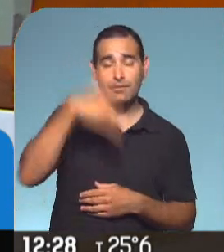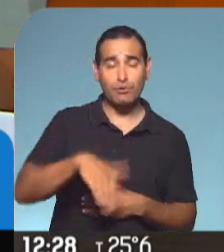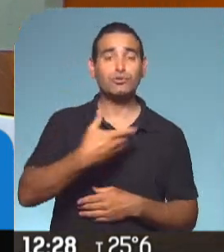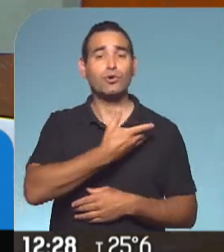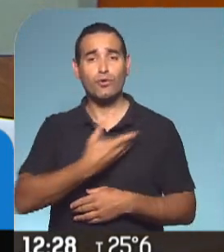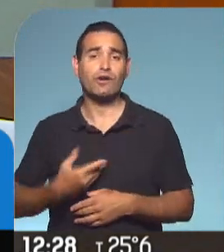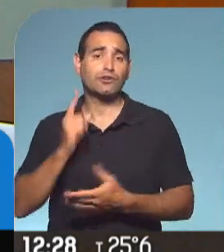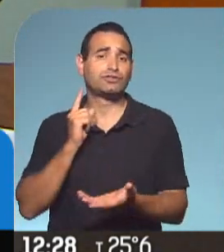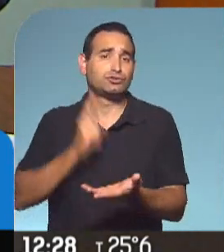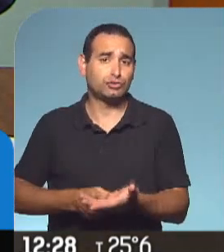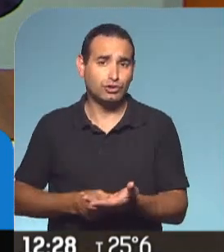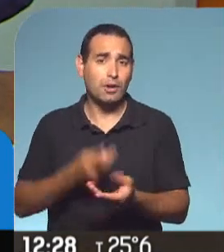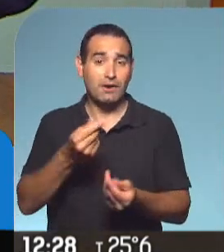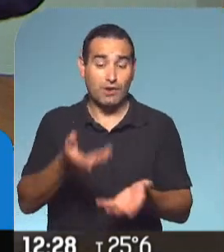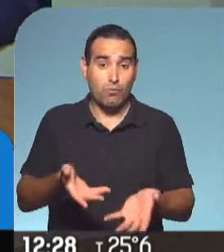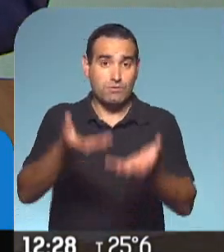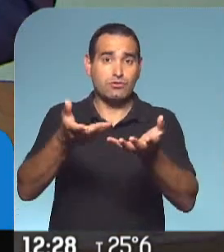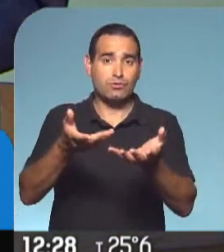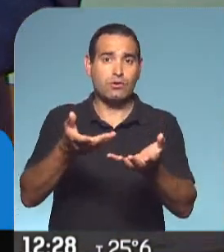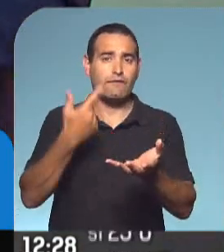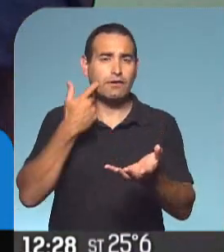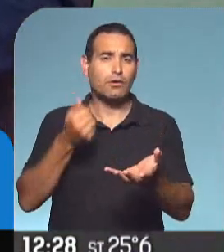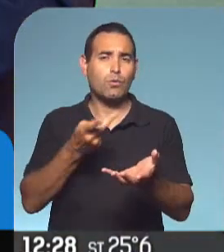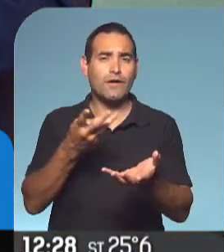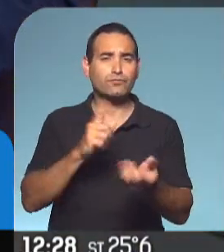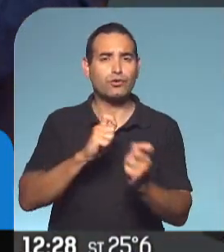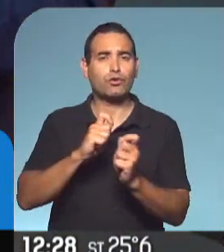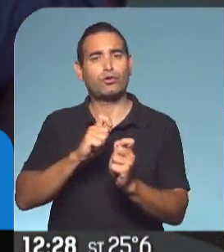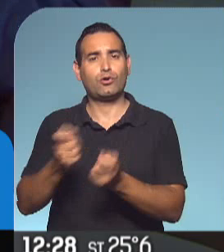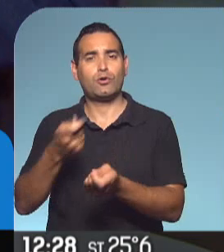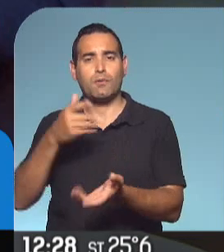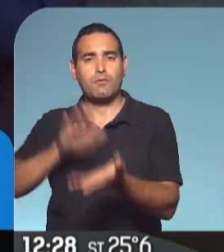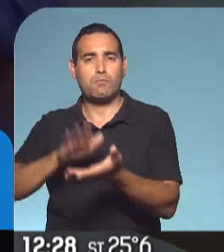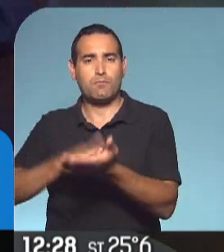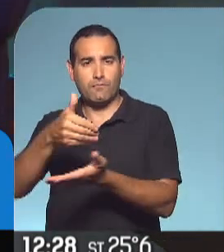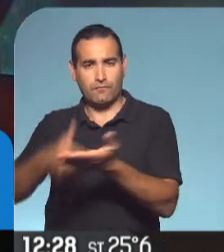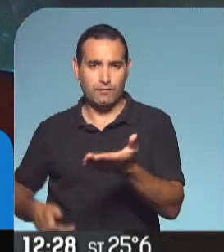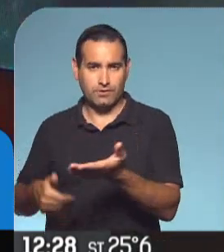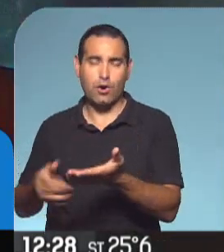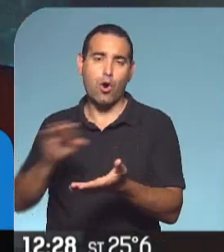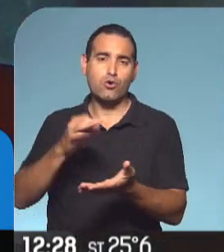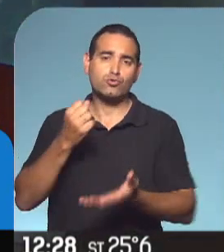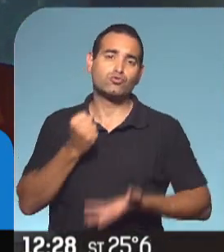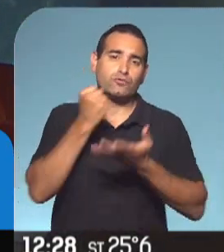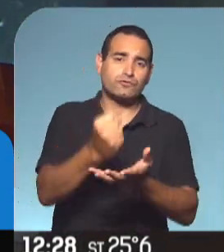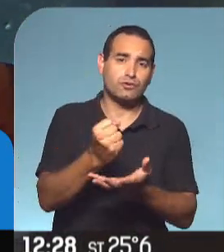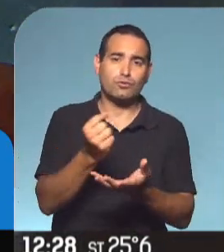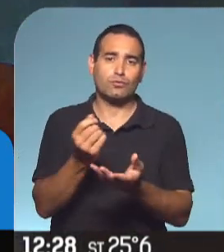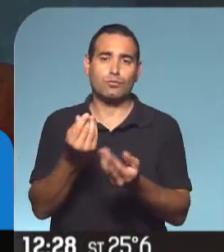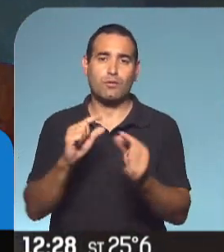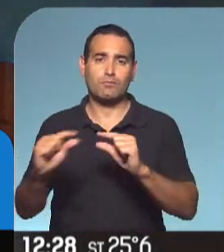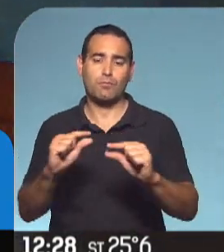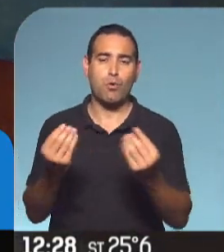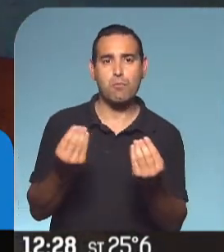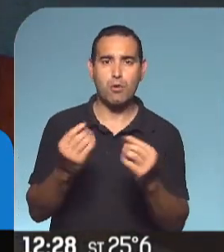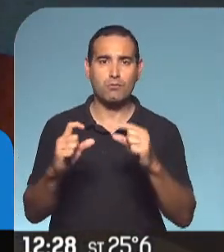gobierno definirá de ese aumento cuánto va a ir a tarifas y cuánto se asume con subsidios, que este es el otro punto. bien. Es decir,